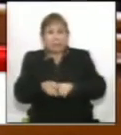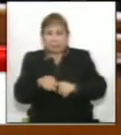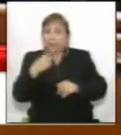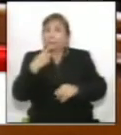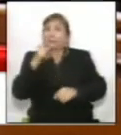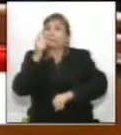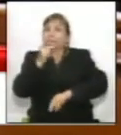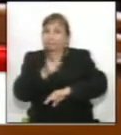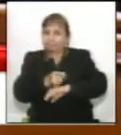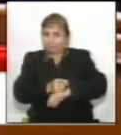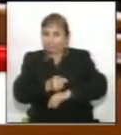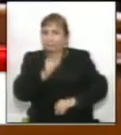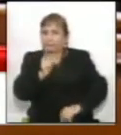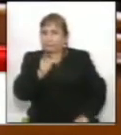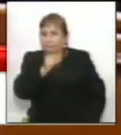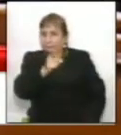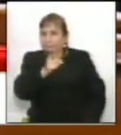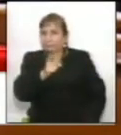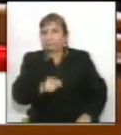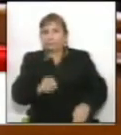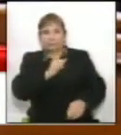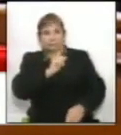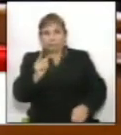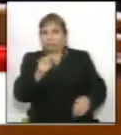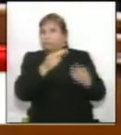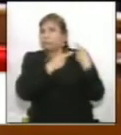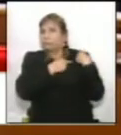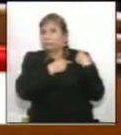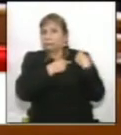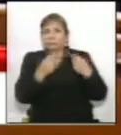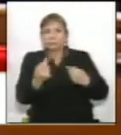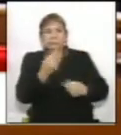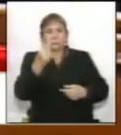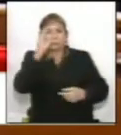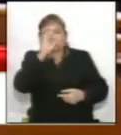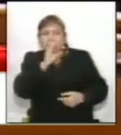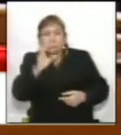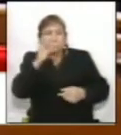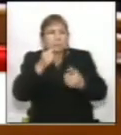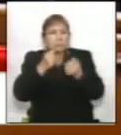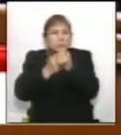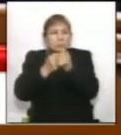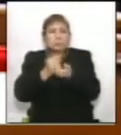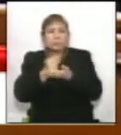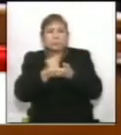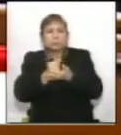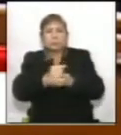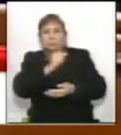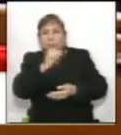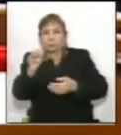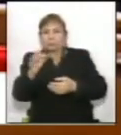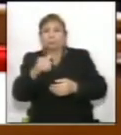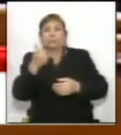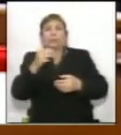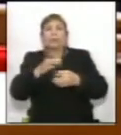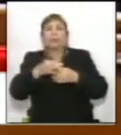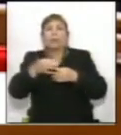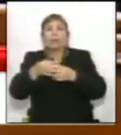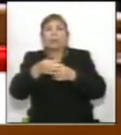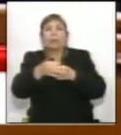denunciar aquella minería irresponsable que solo busca lucrar y dar la espalda a nuestros hermanos en el interior del